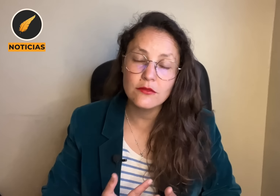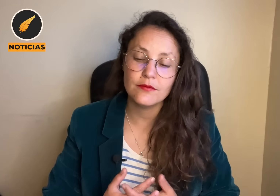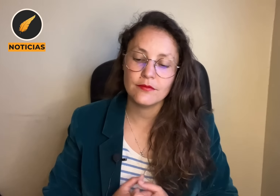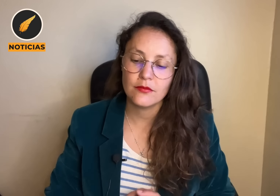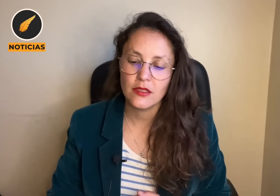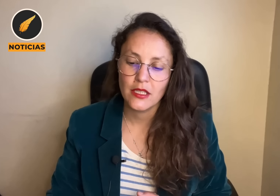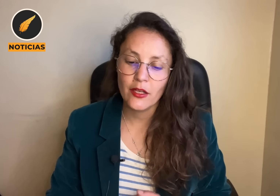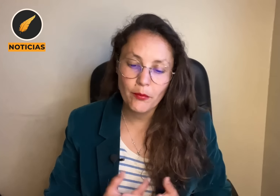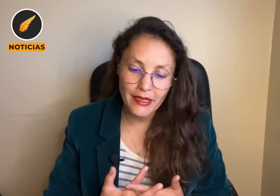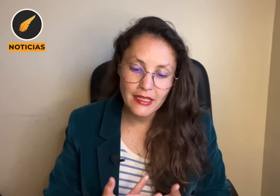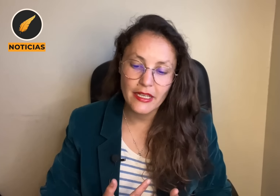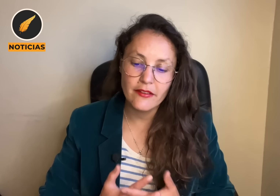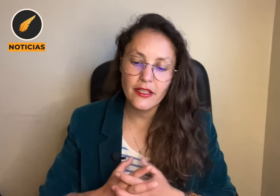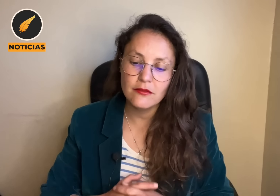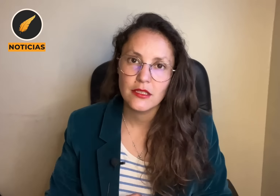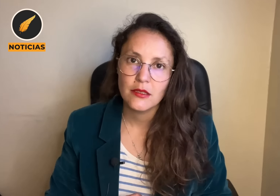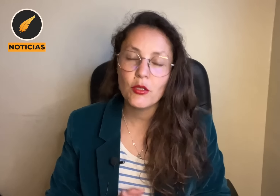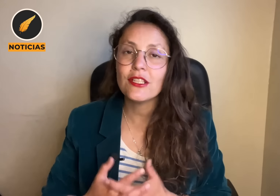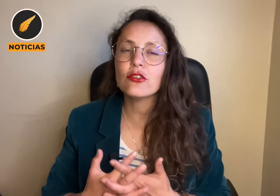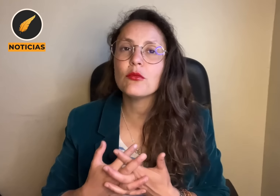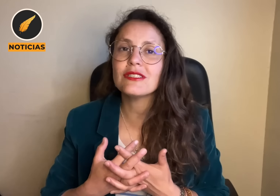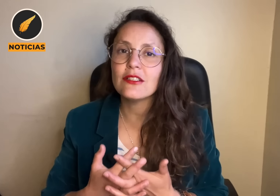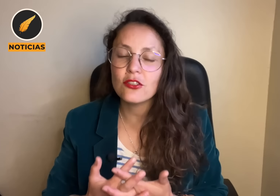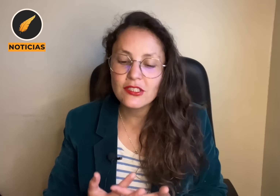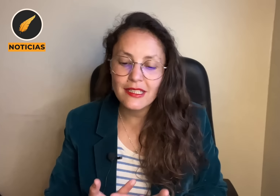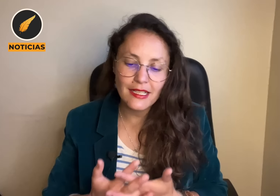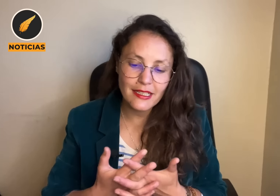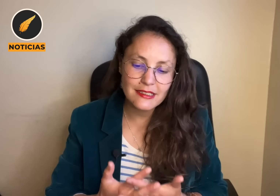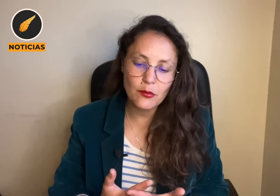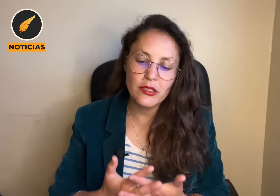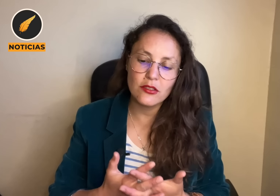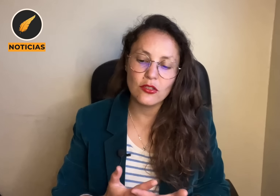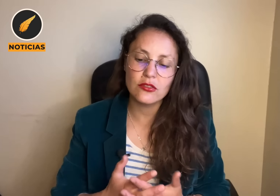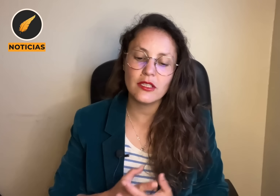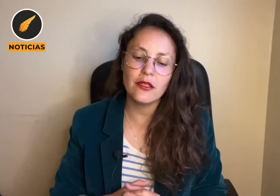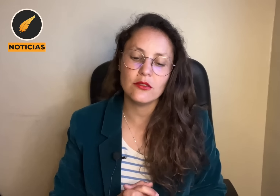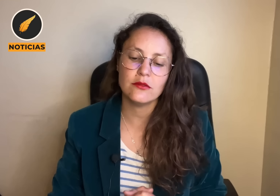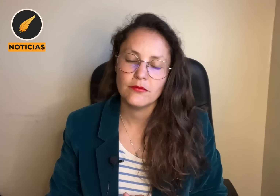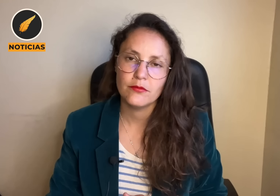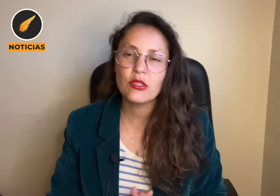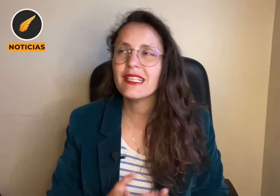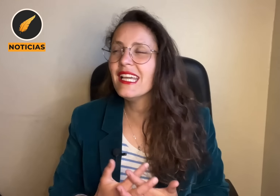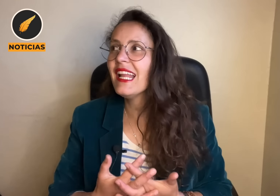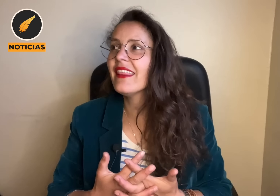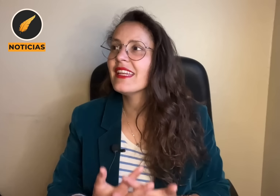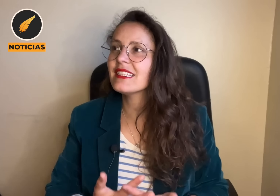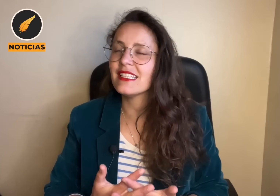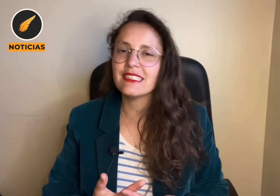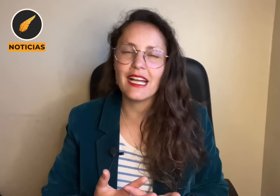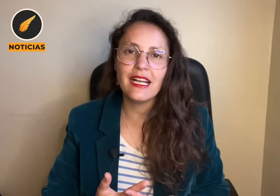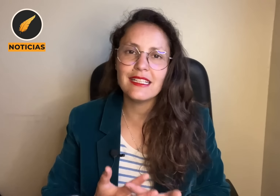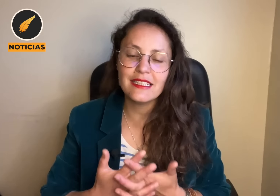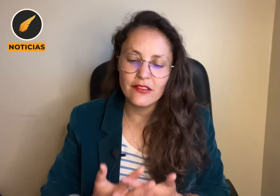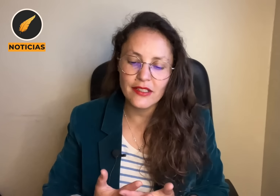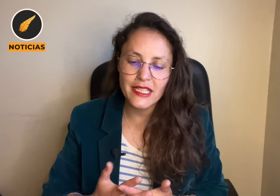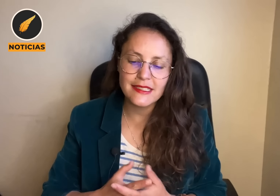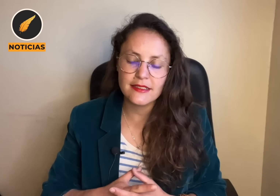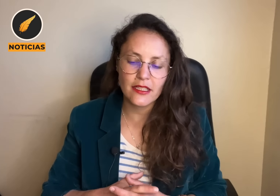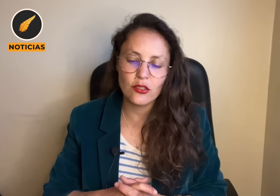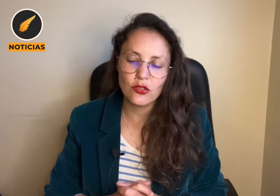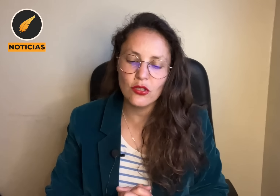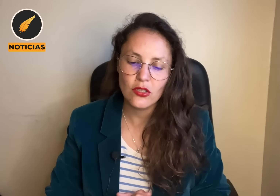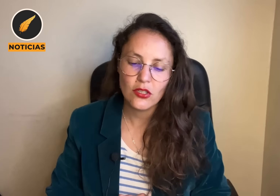democrático, en un país libre. Por lo tanto, somos inocentes hasta que se demuestre lo contrario. ¿Por qué la derecha está en este afán